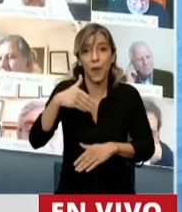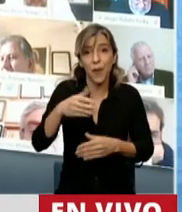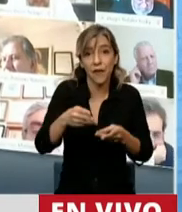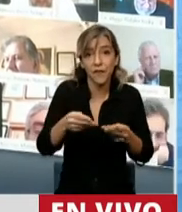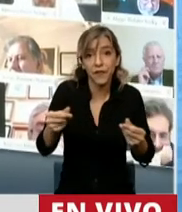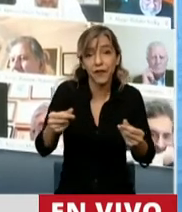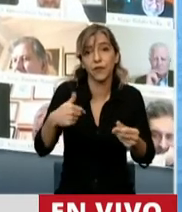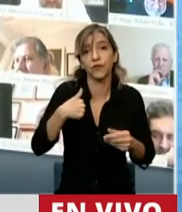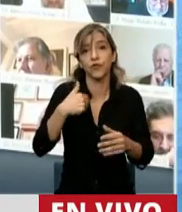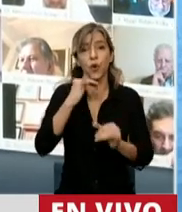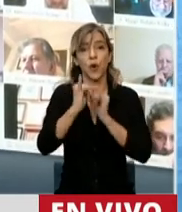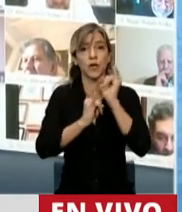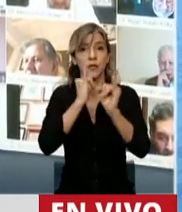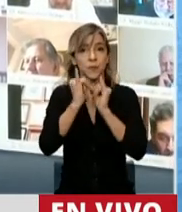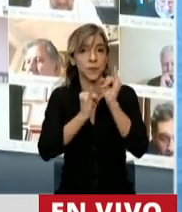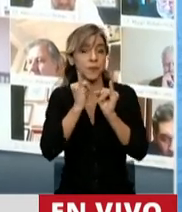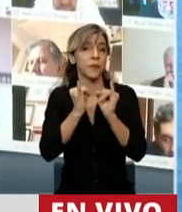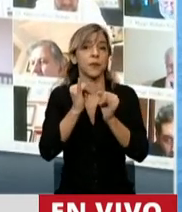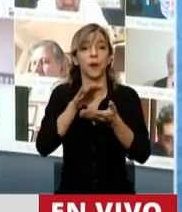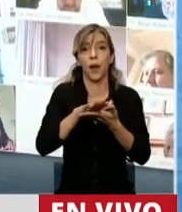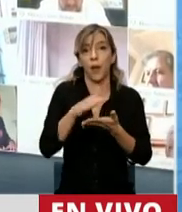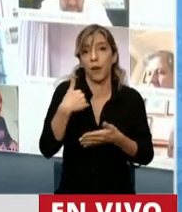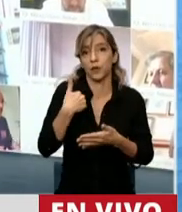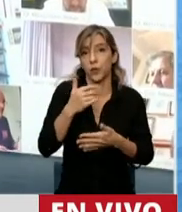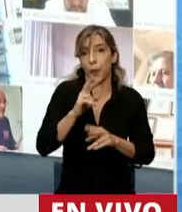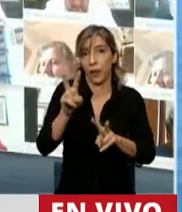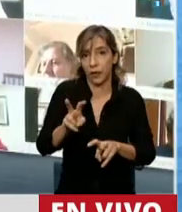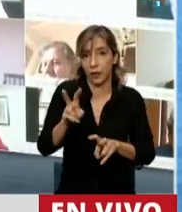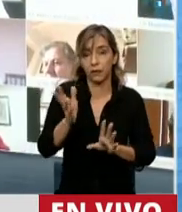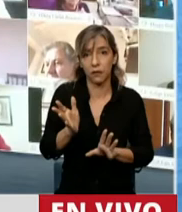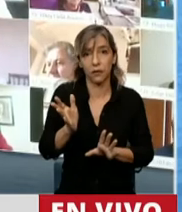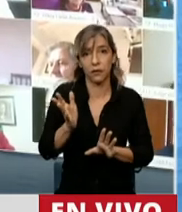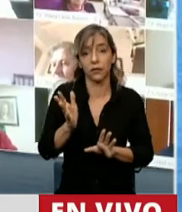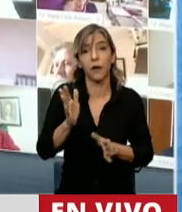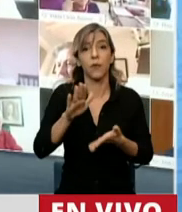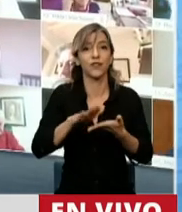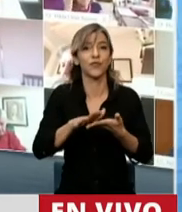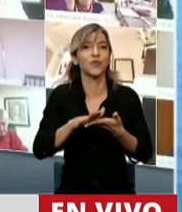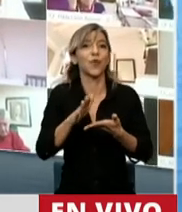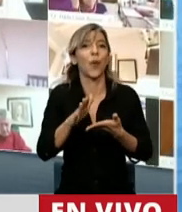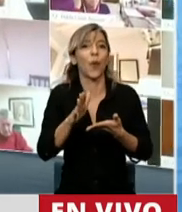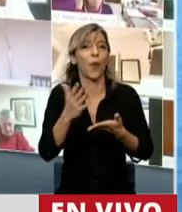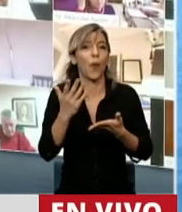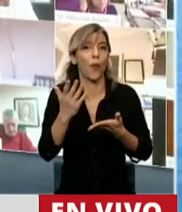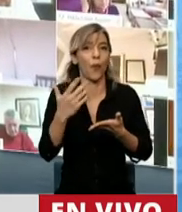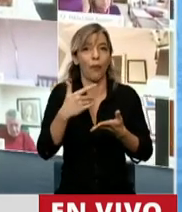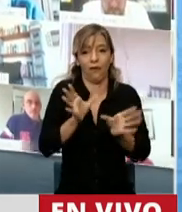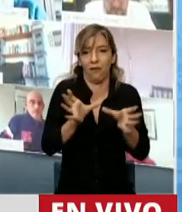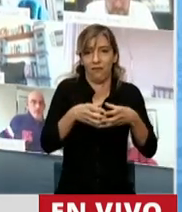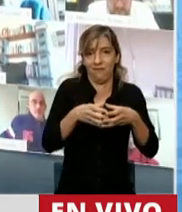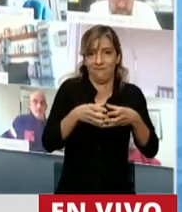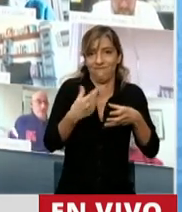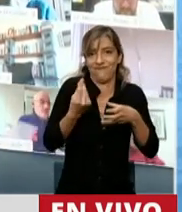hablando de la materia que me correspondía de acuerdo a la distribución que se hizo en el bloque